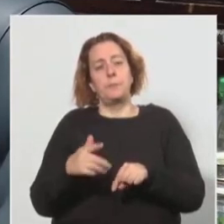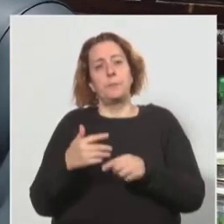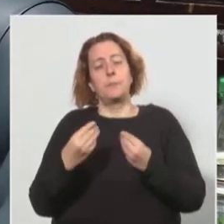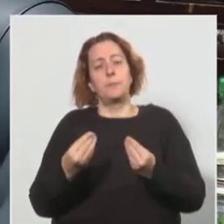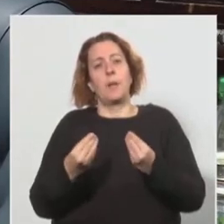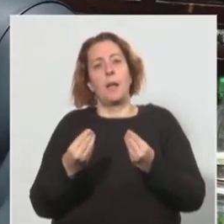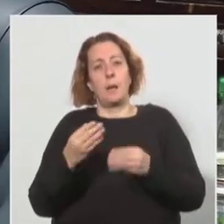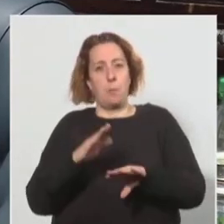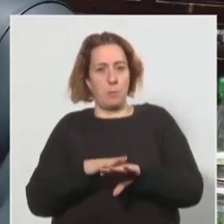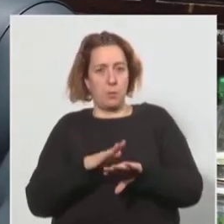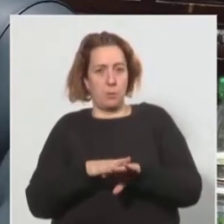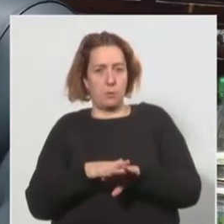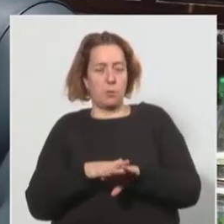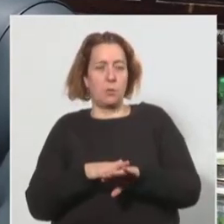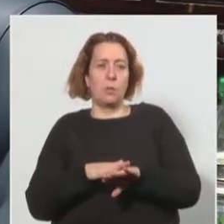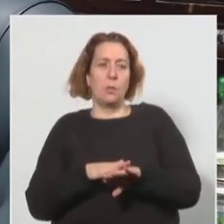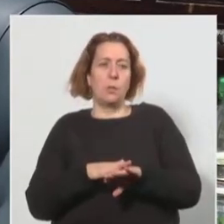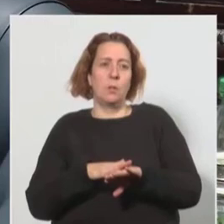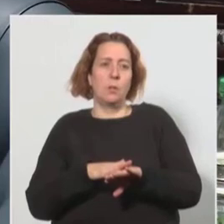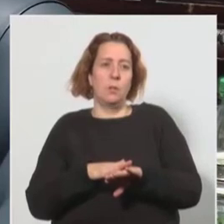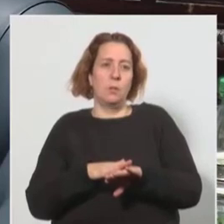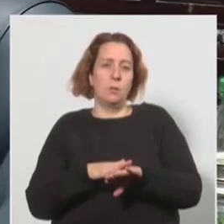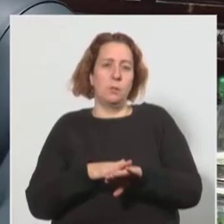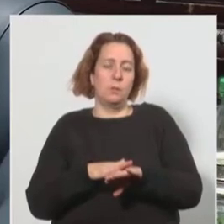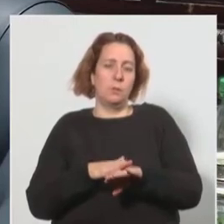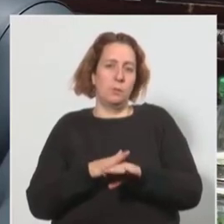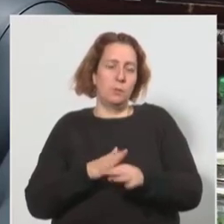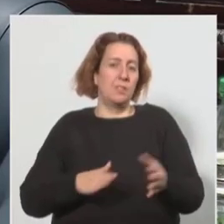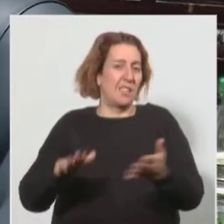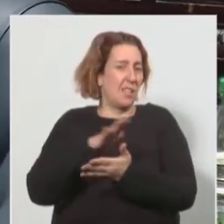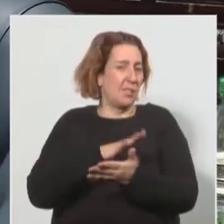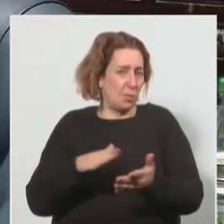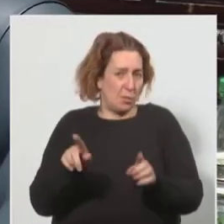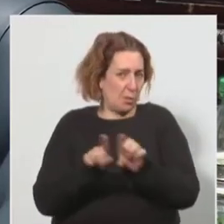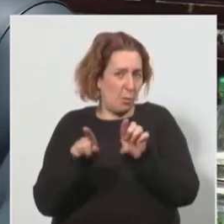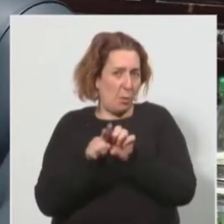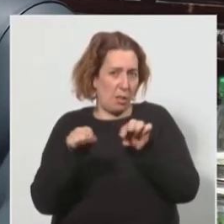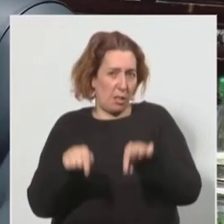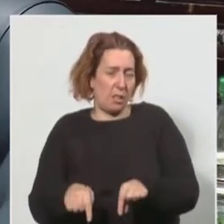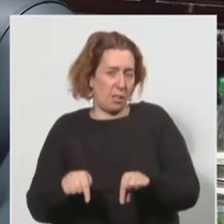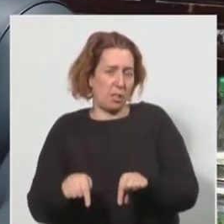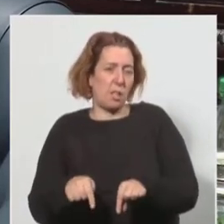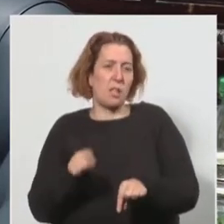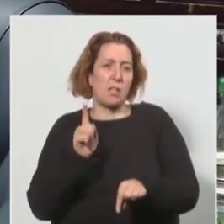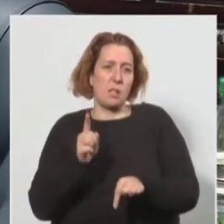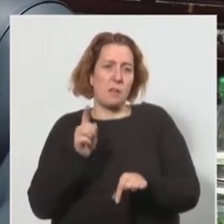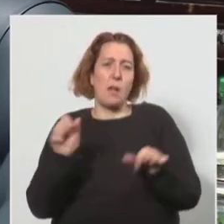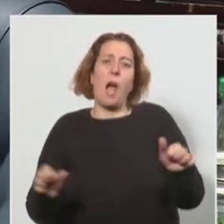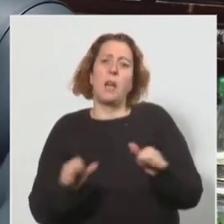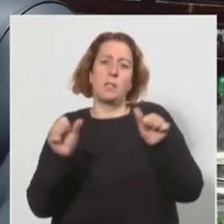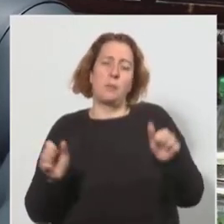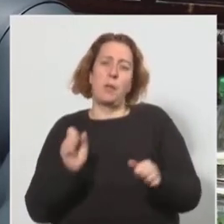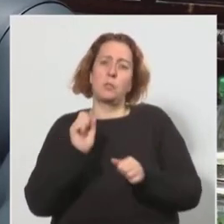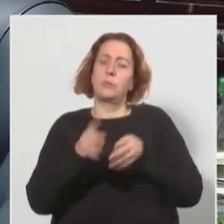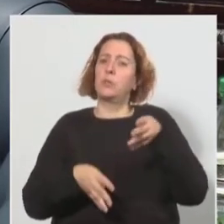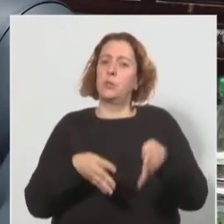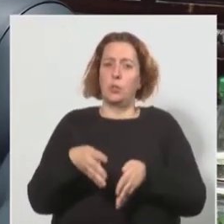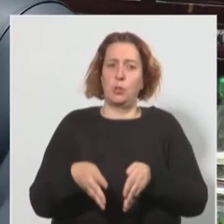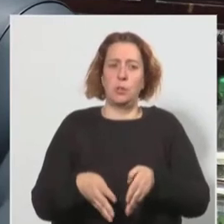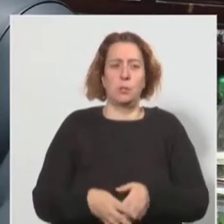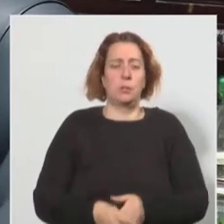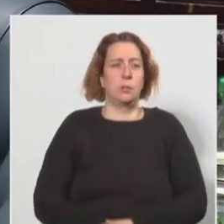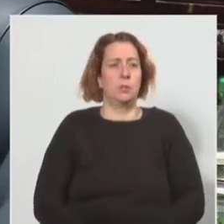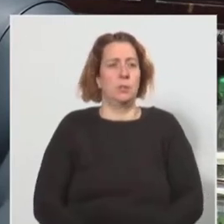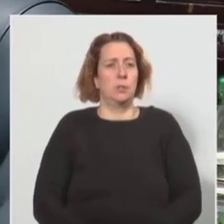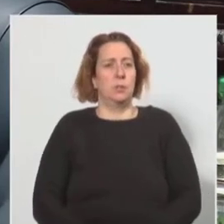¿Cuándo, si no es en un caso como este, se deben activar sus funciones?